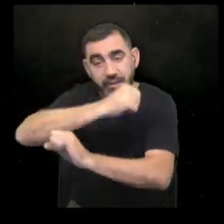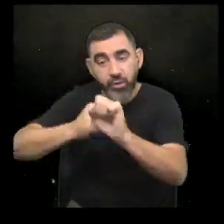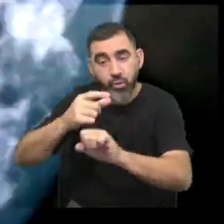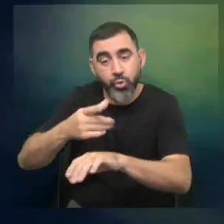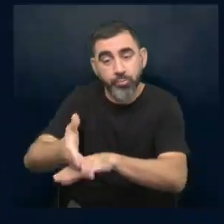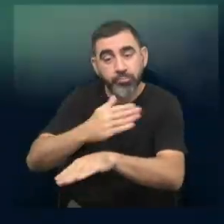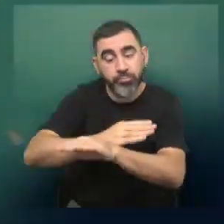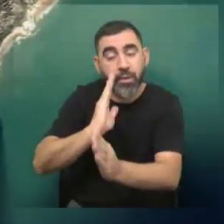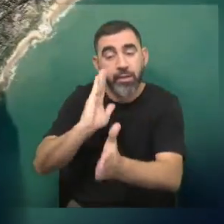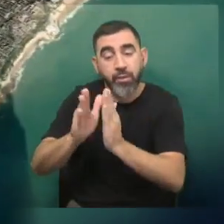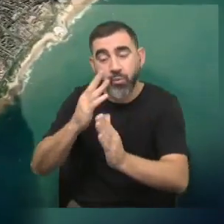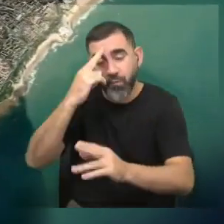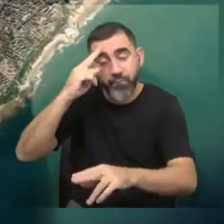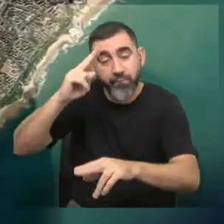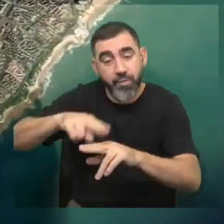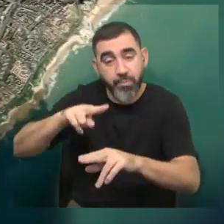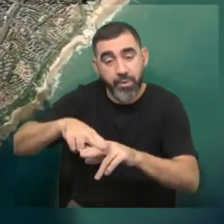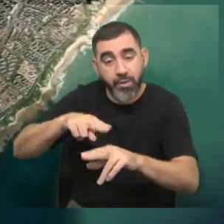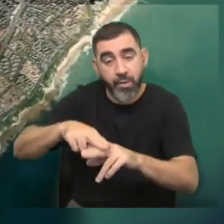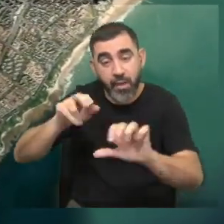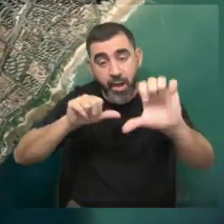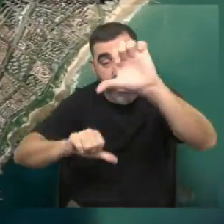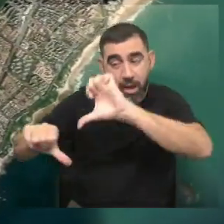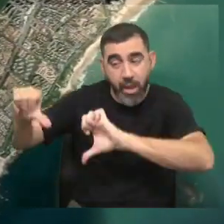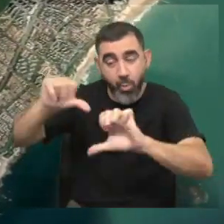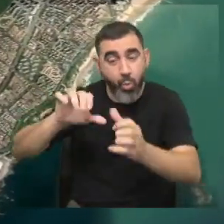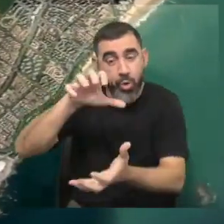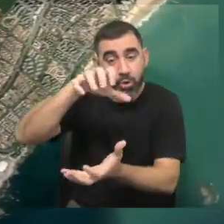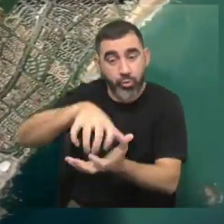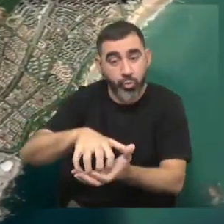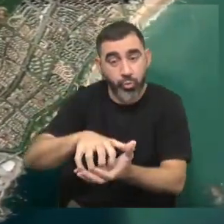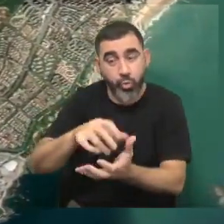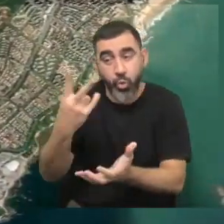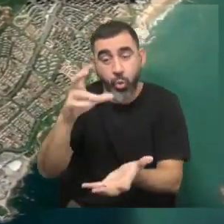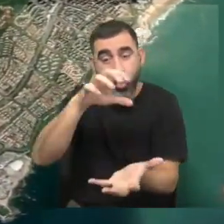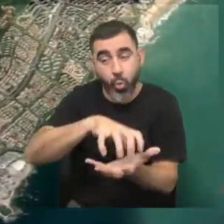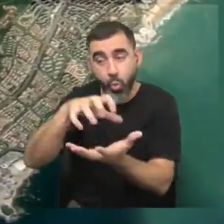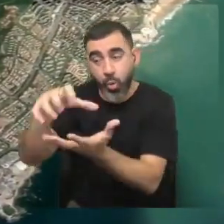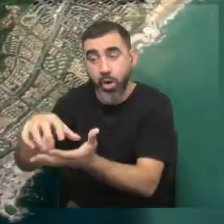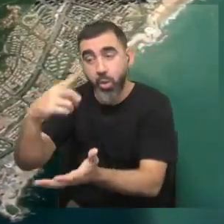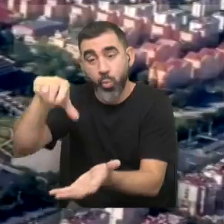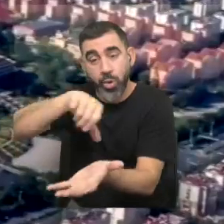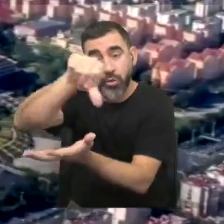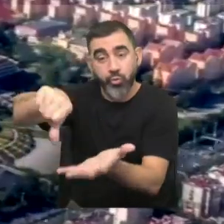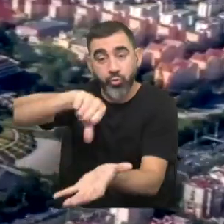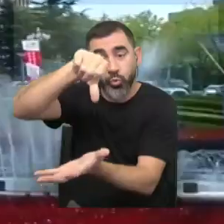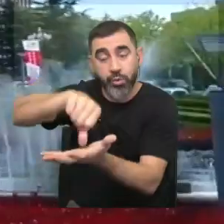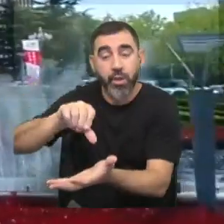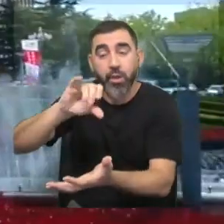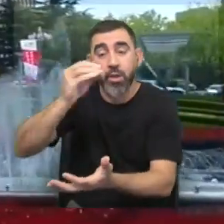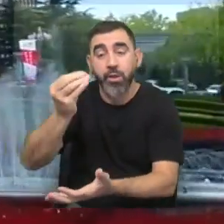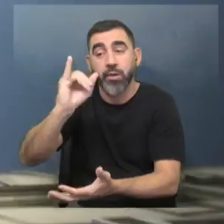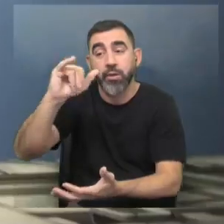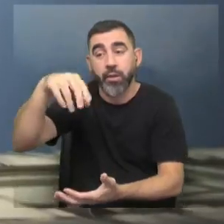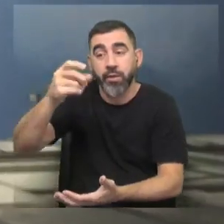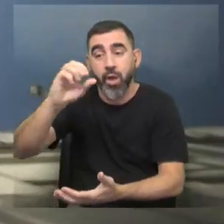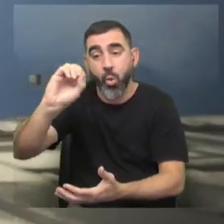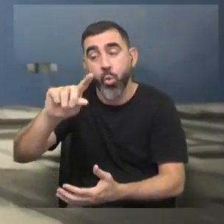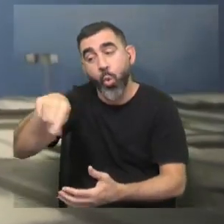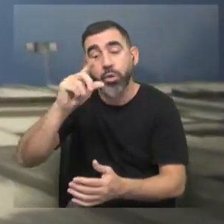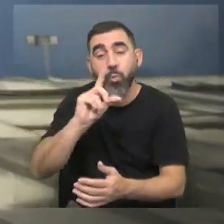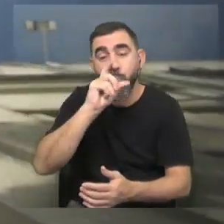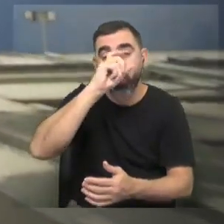mujeres representan solo el 28% de la fuerza laboral en comparación con el 47% en sectores no STEM. El índice es